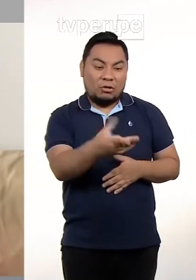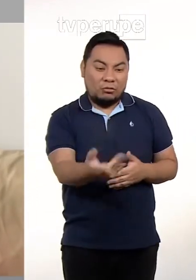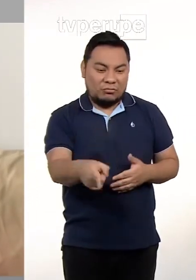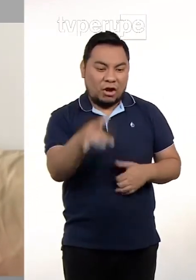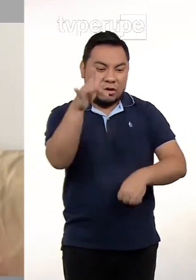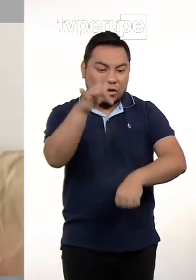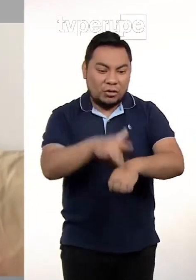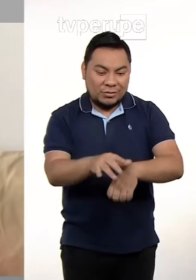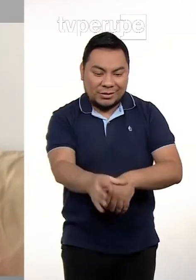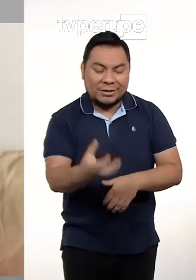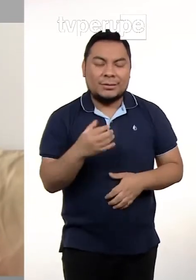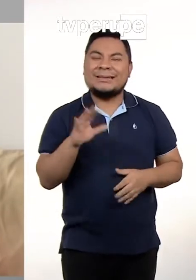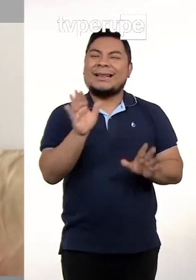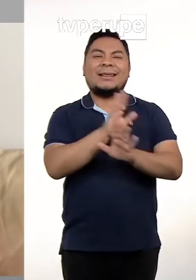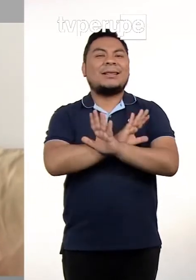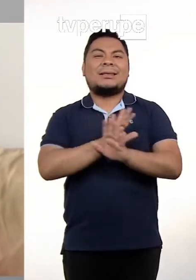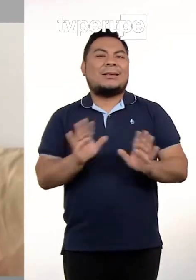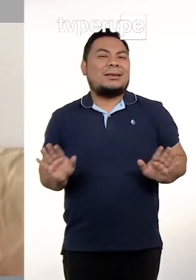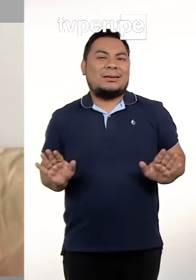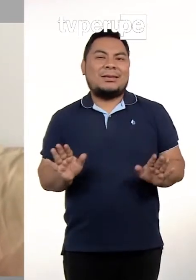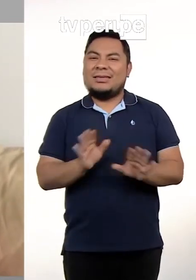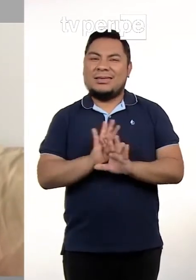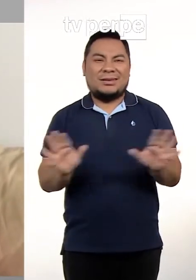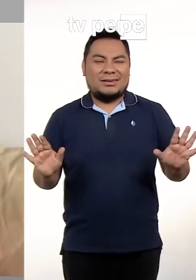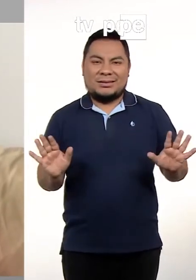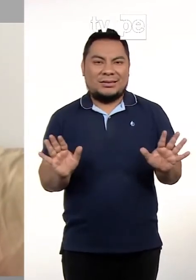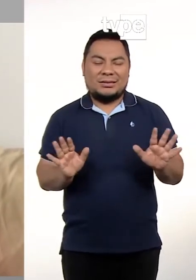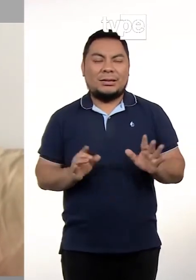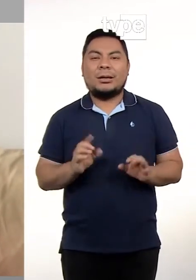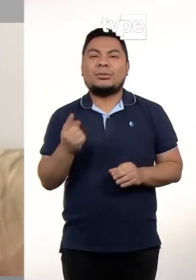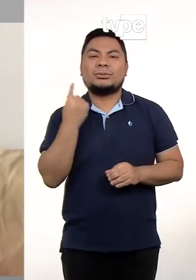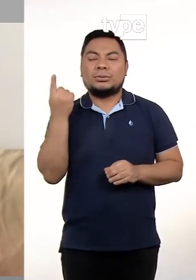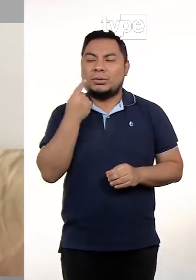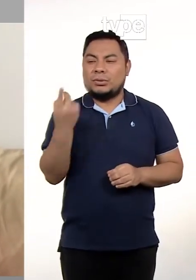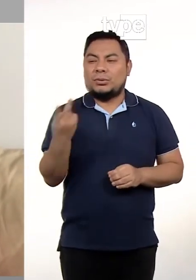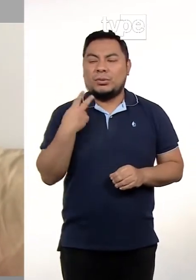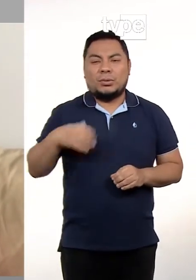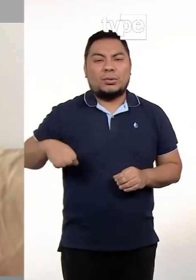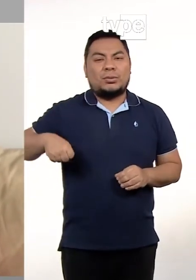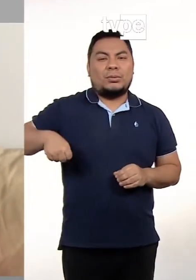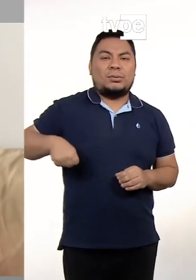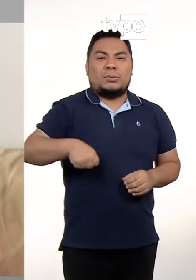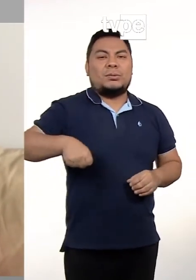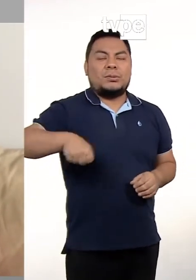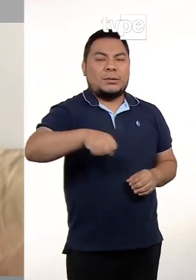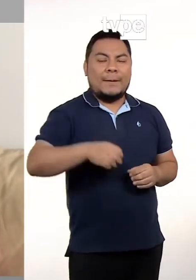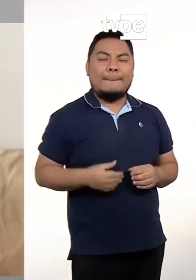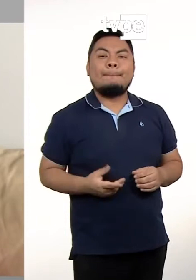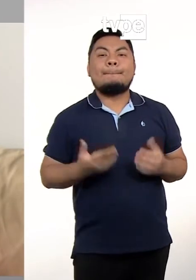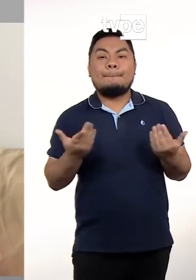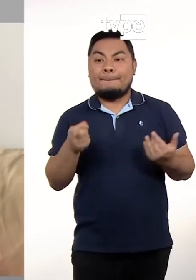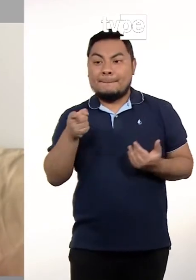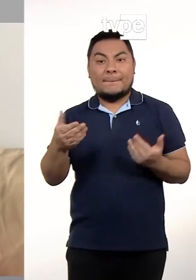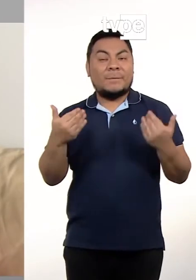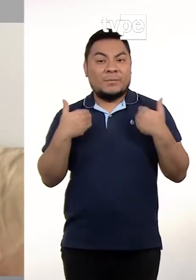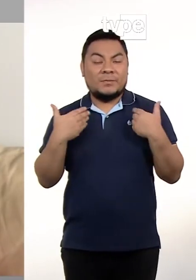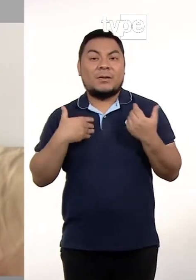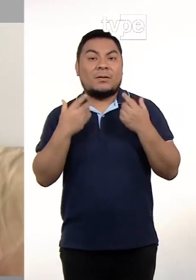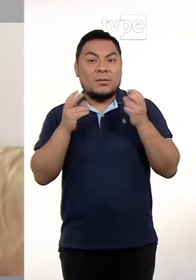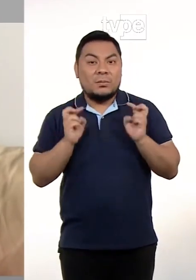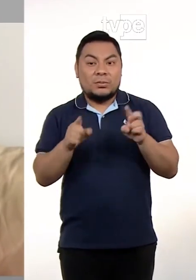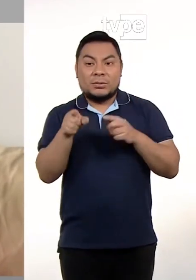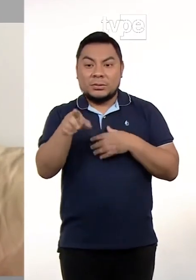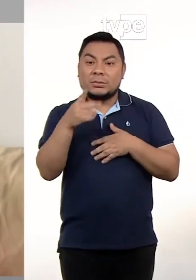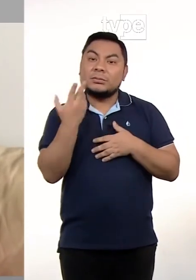ningún objeto o cualquier cosa que encuentren, y menos aún si tienen